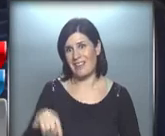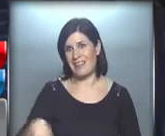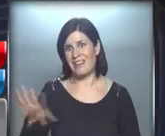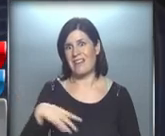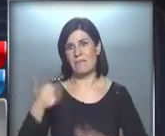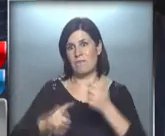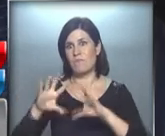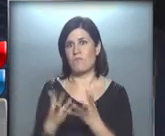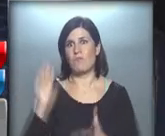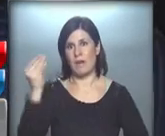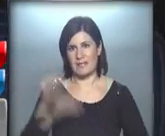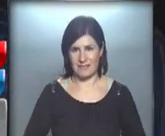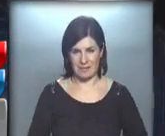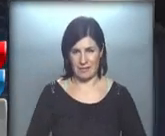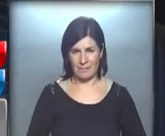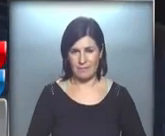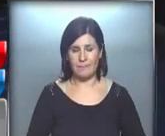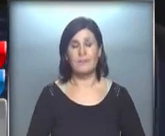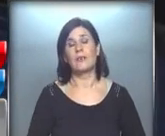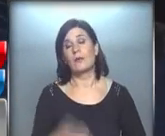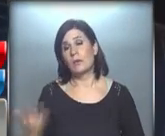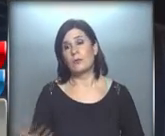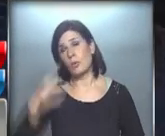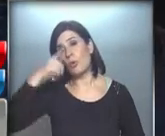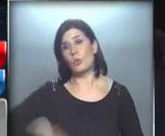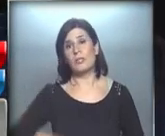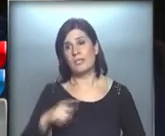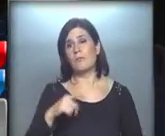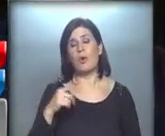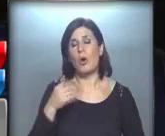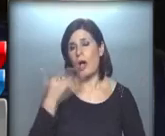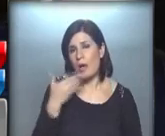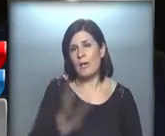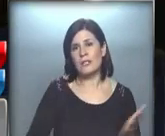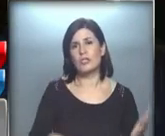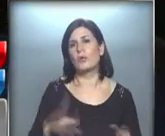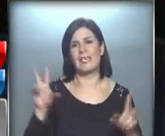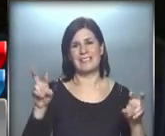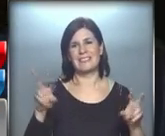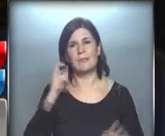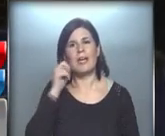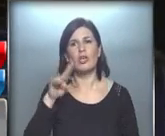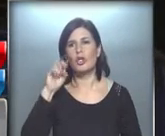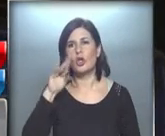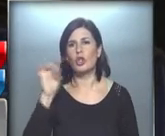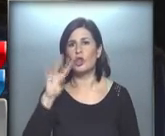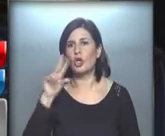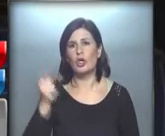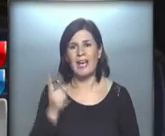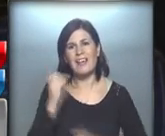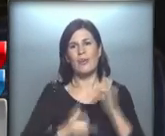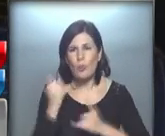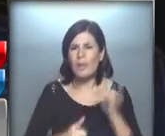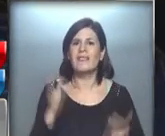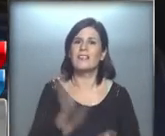ocurrir, ¿no? Y por eso la última declaración que se conoció de este tema de Julio Grondona es justamente su